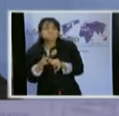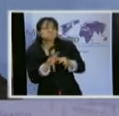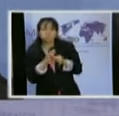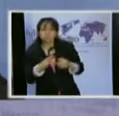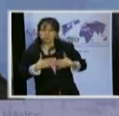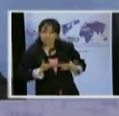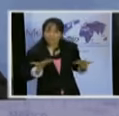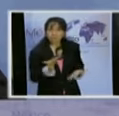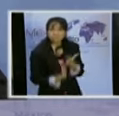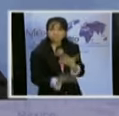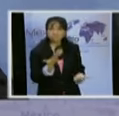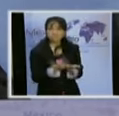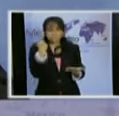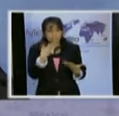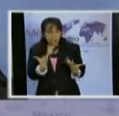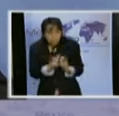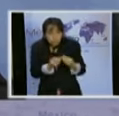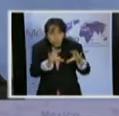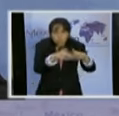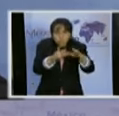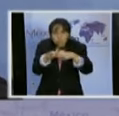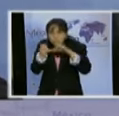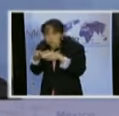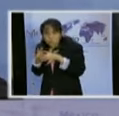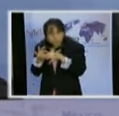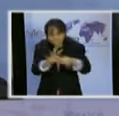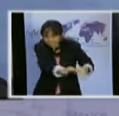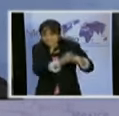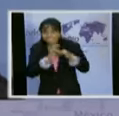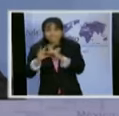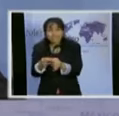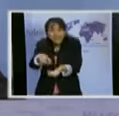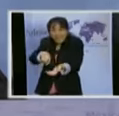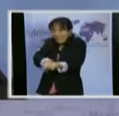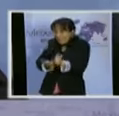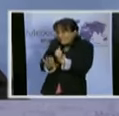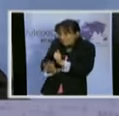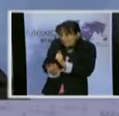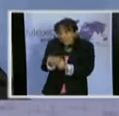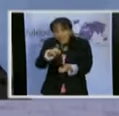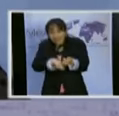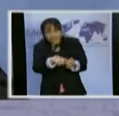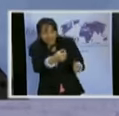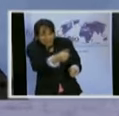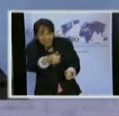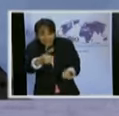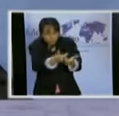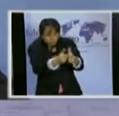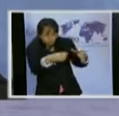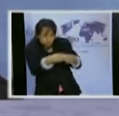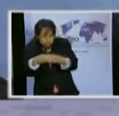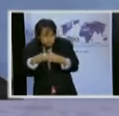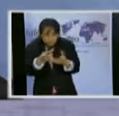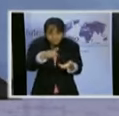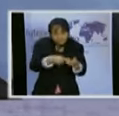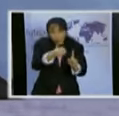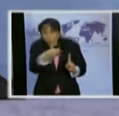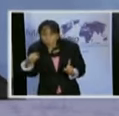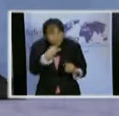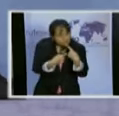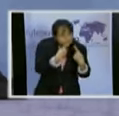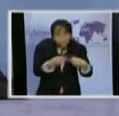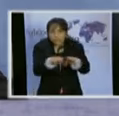lado, trabajar y fortalecer los procesos sociales de autogestión, de autoorganización, de resolución de los problemas y a la